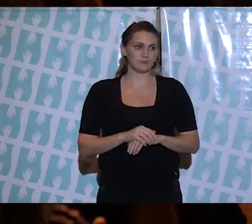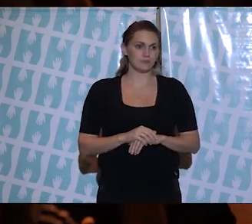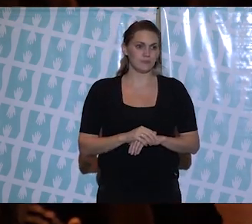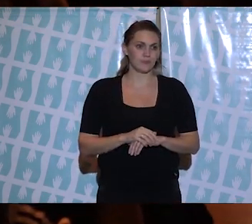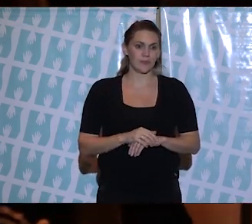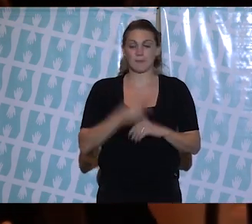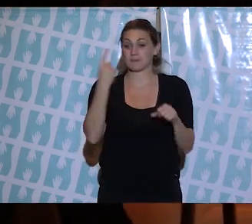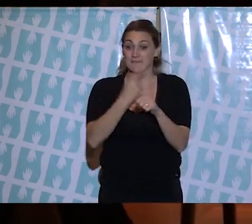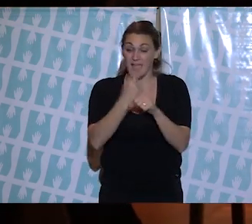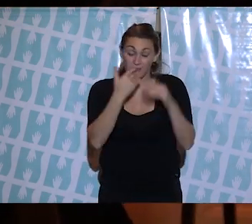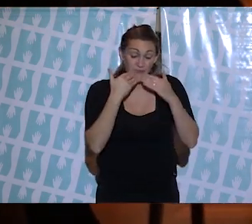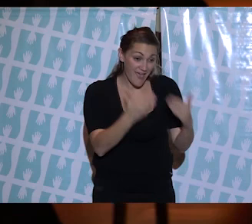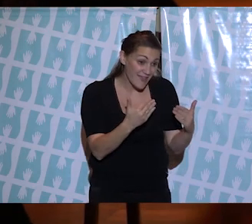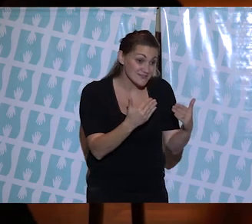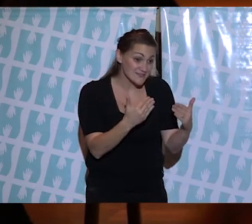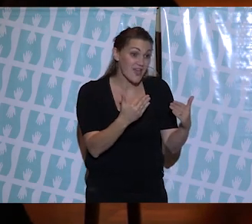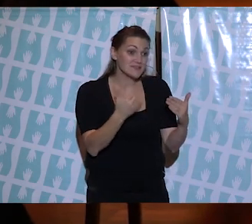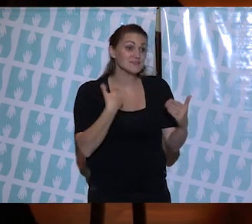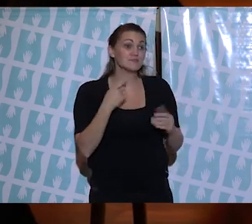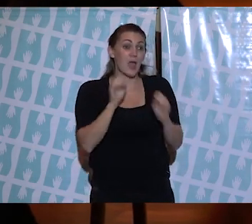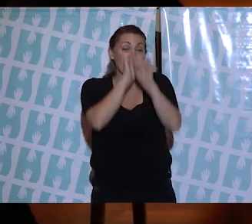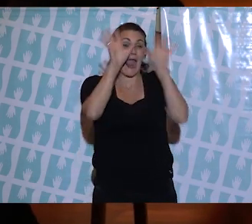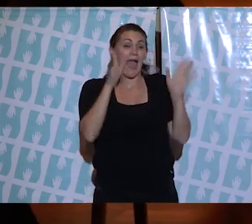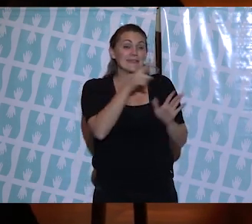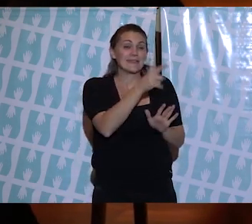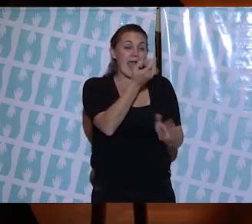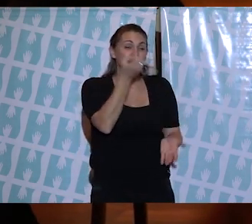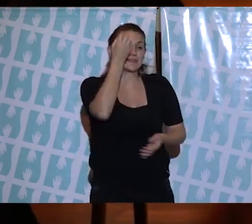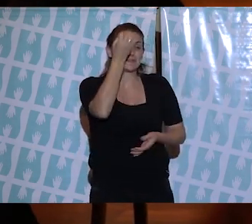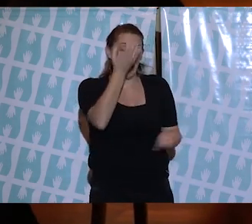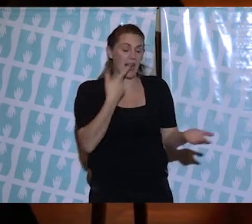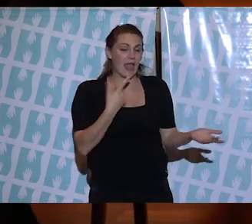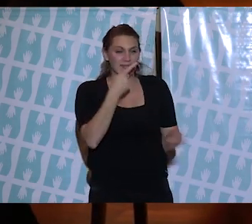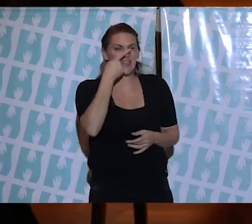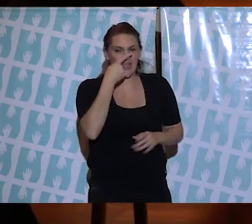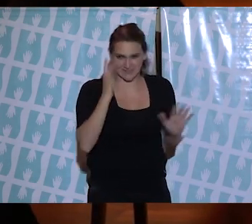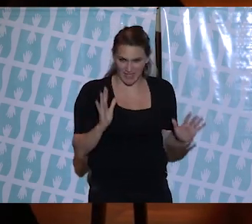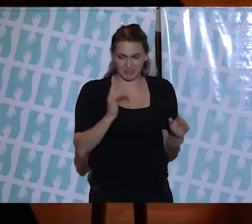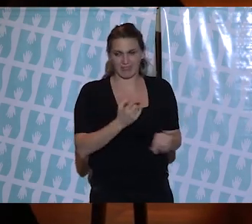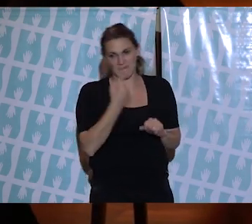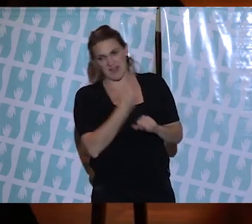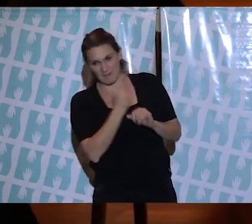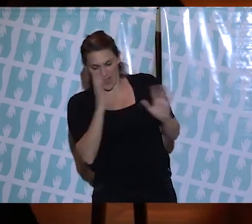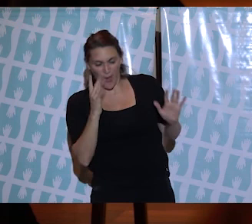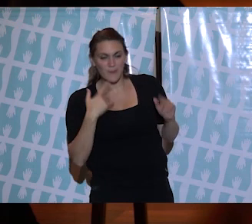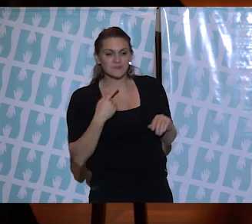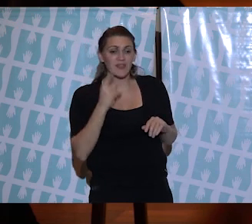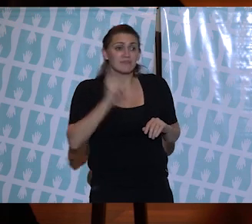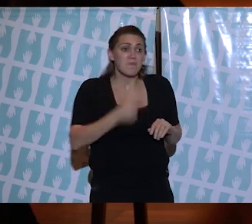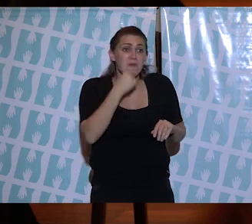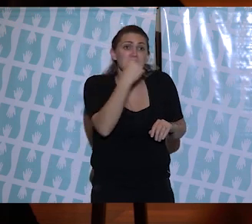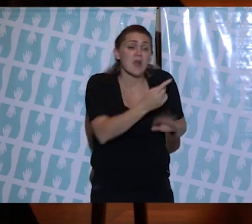primero gracias por como dijo antes el doctor, por la claridad, muy buena la charla. Y quería preguntar sobre, así